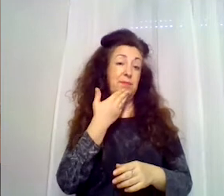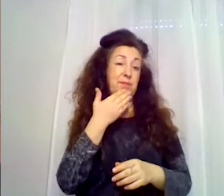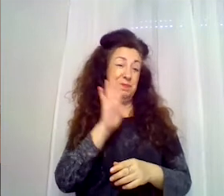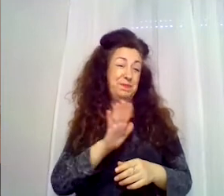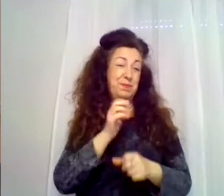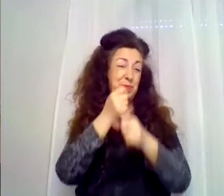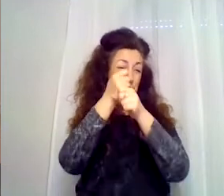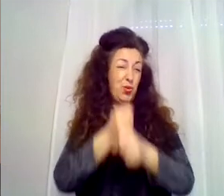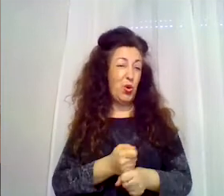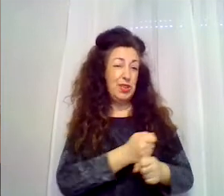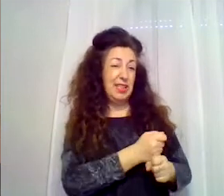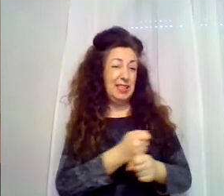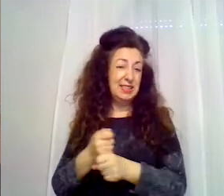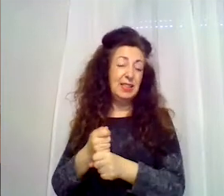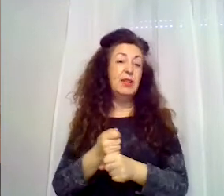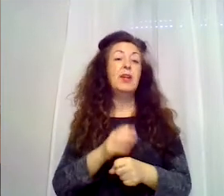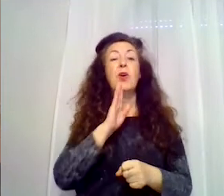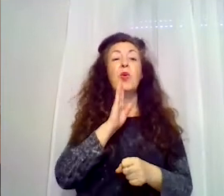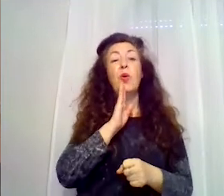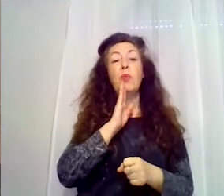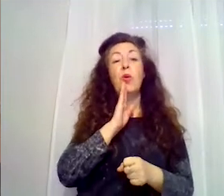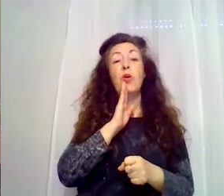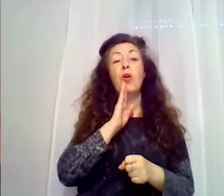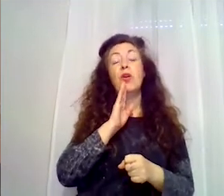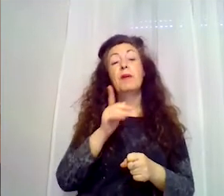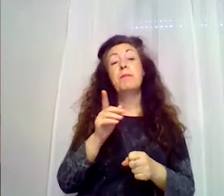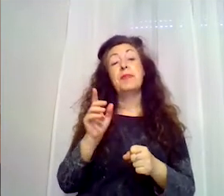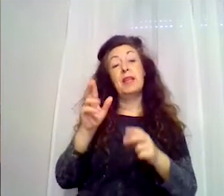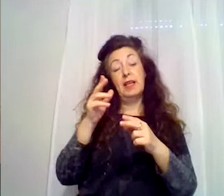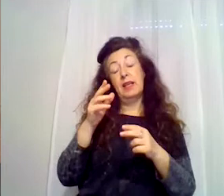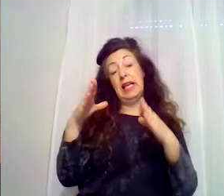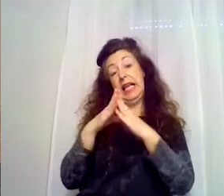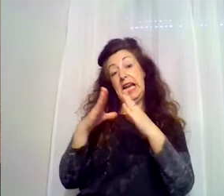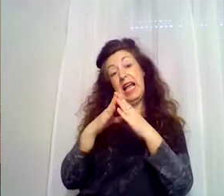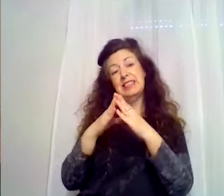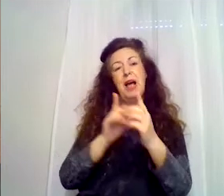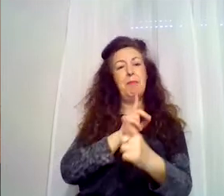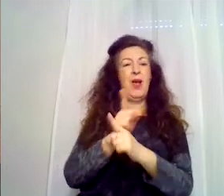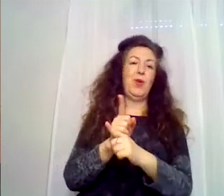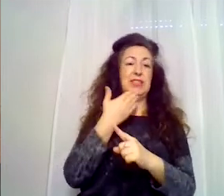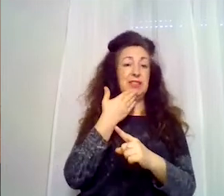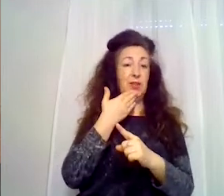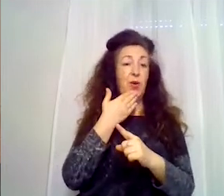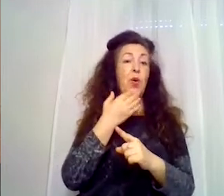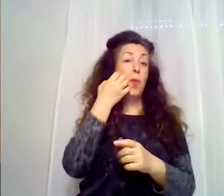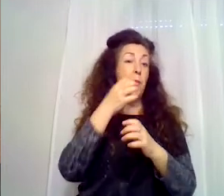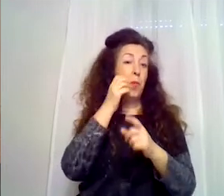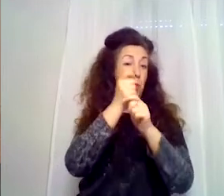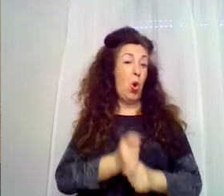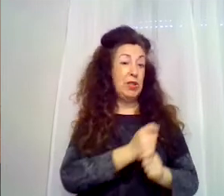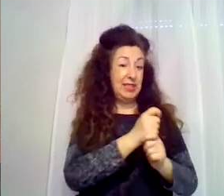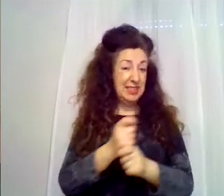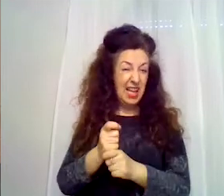de Inglaterra ya era en sí misma una persona extraña, muy autoritaria, a la cual Inglaterra debe